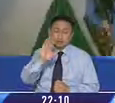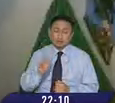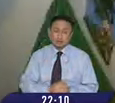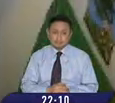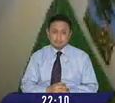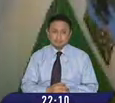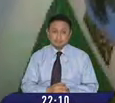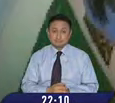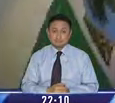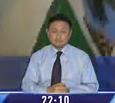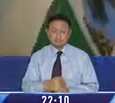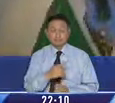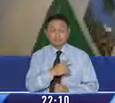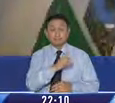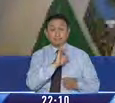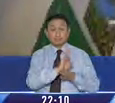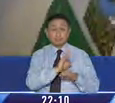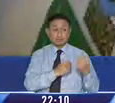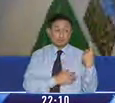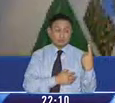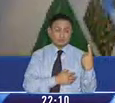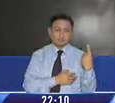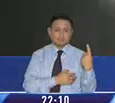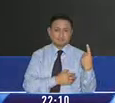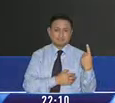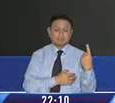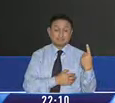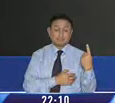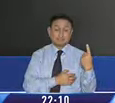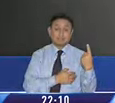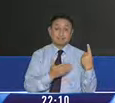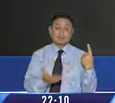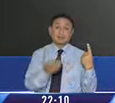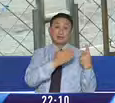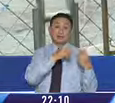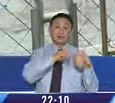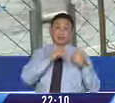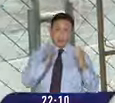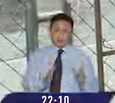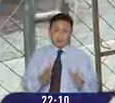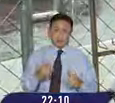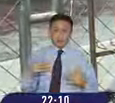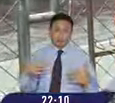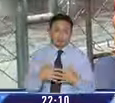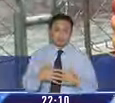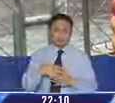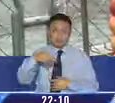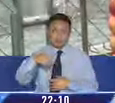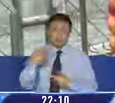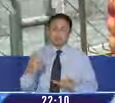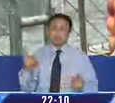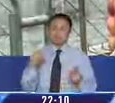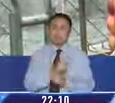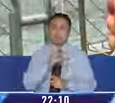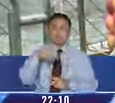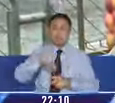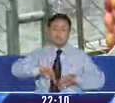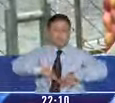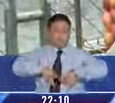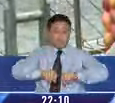Aunque parece un testimonio aislado, el miedo se apoderó hace tiempo de los ciudadanos. La situación está bien peligrosa, hay muchos